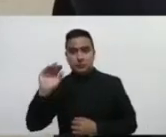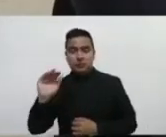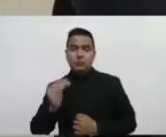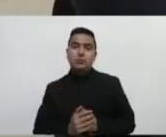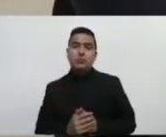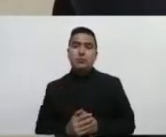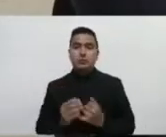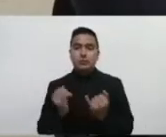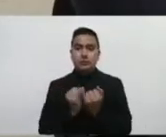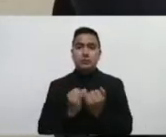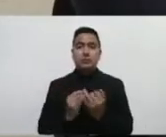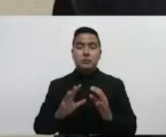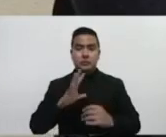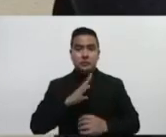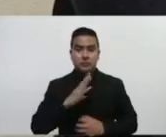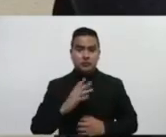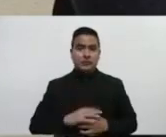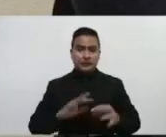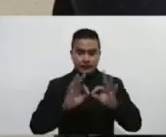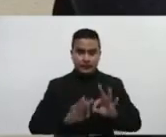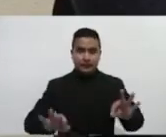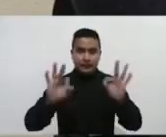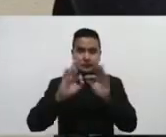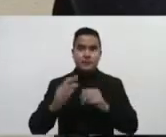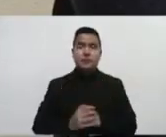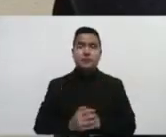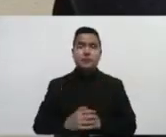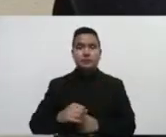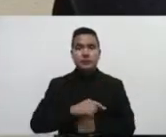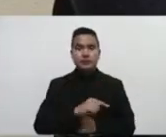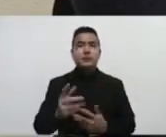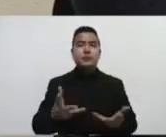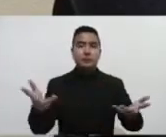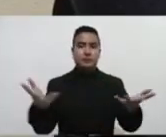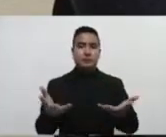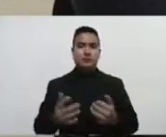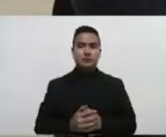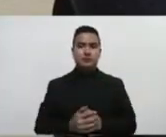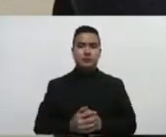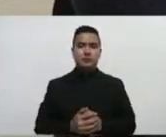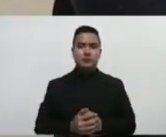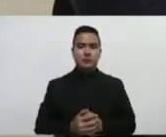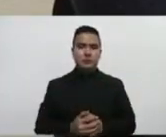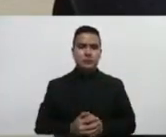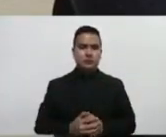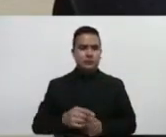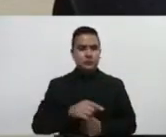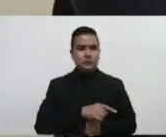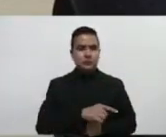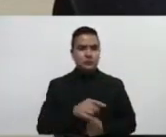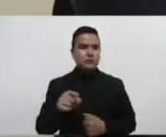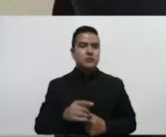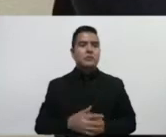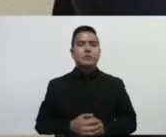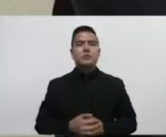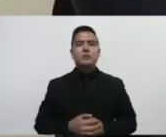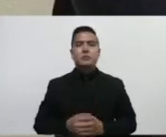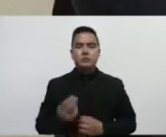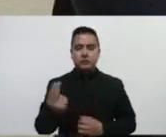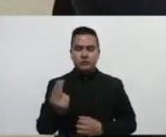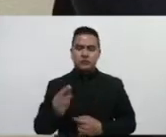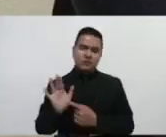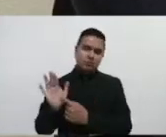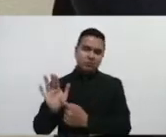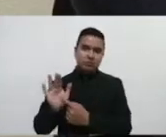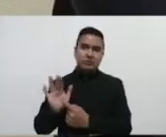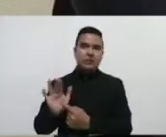INE sí se trata de promocionales en radio y televisión. Y también recalcar, Gaby, que no solamente estamos las autoridades electorales haciéndonos